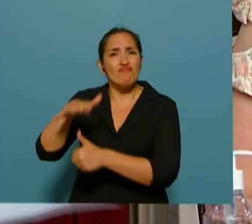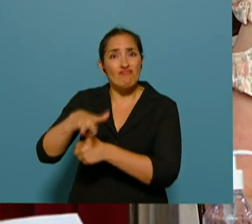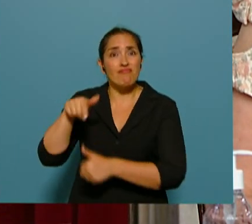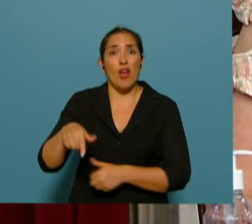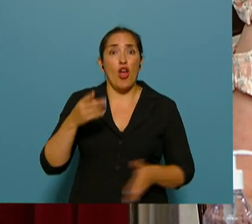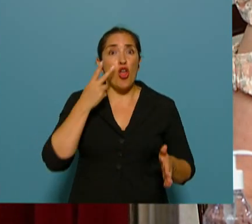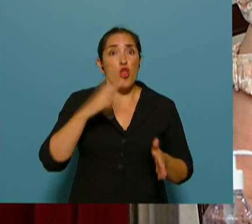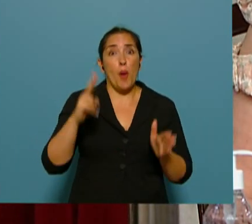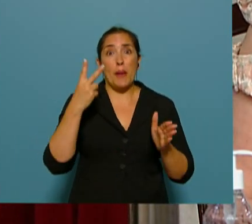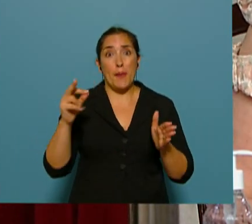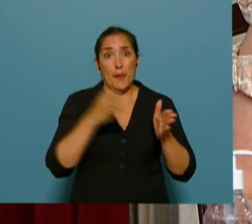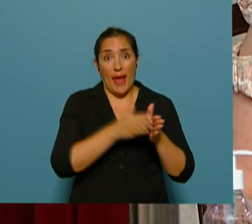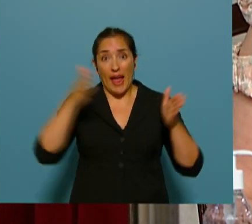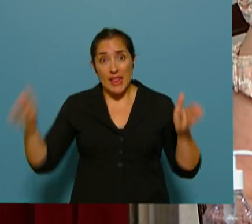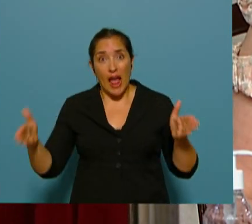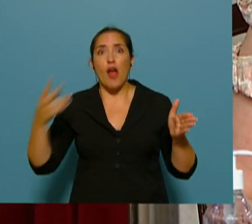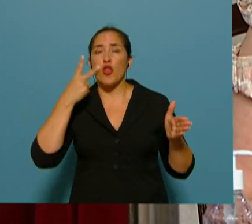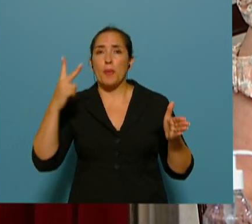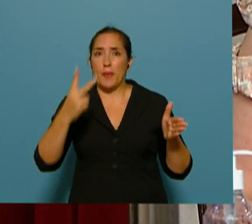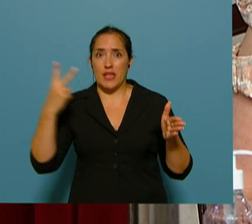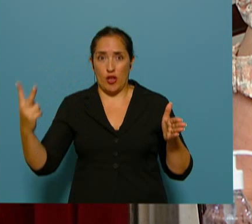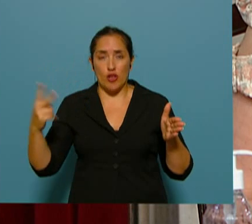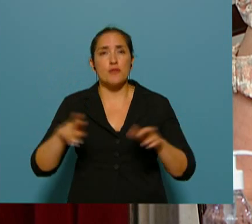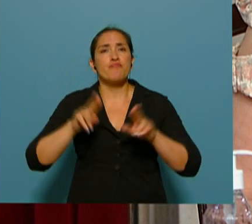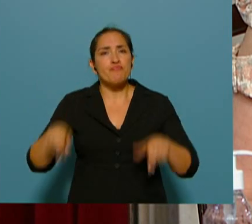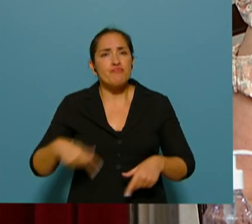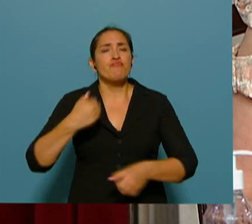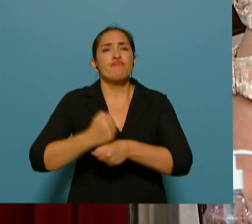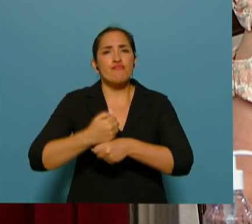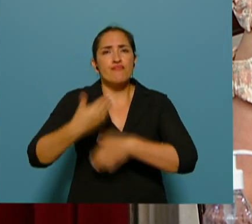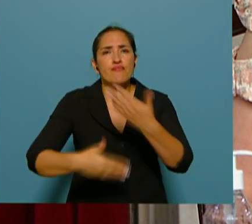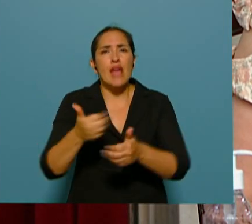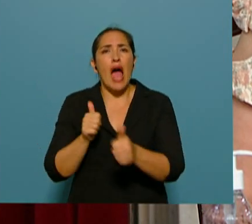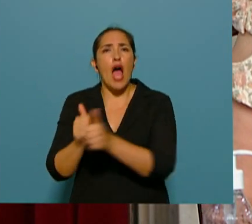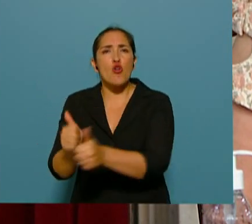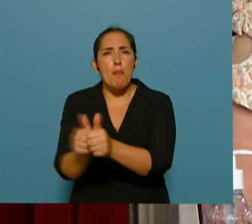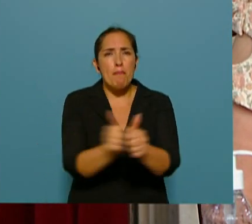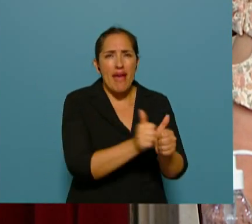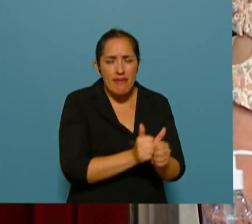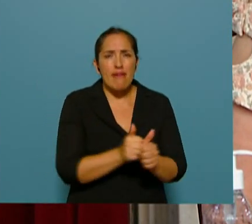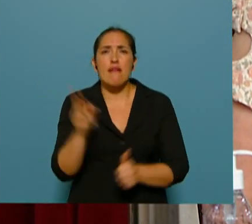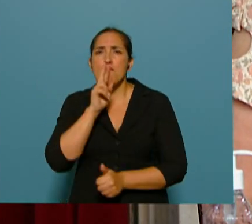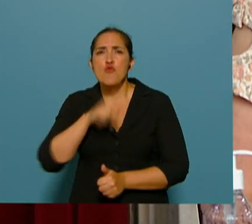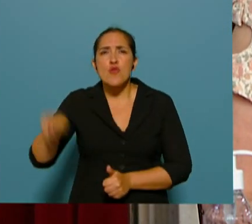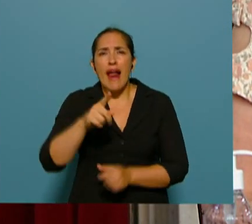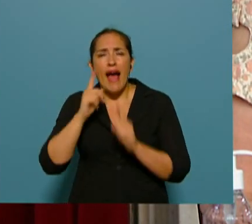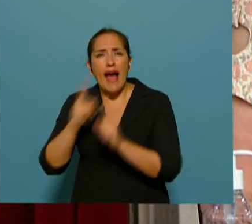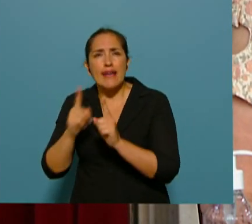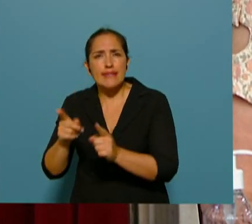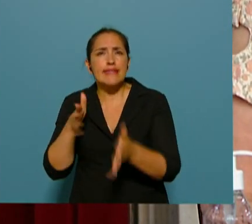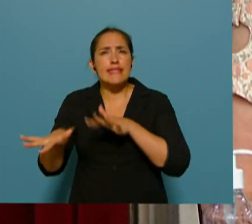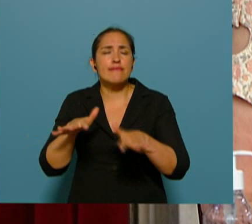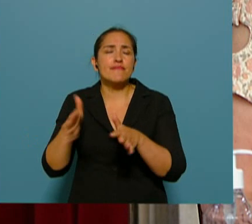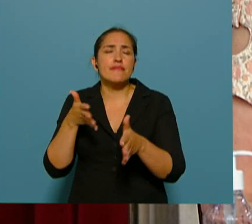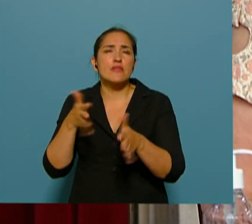periodo 2020 y 2022. Pusimos en marcha el programa Acompañar para la asistencia integral a mujeres en riesgo por